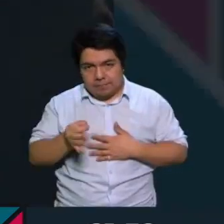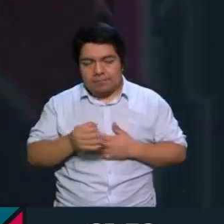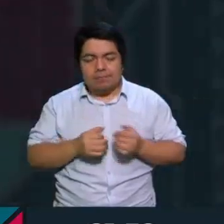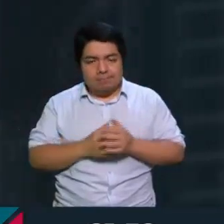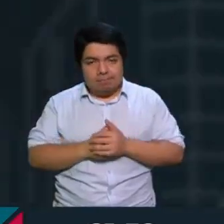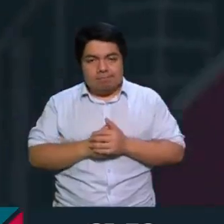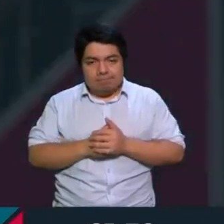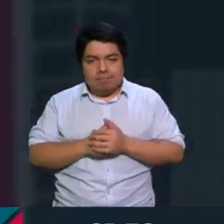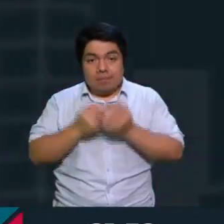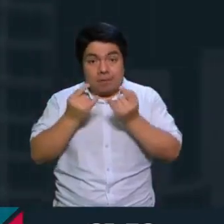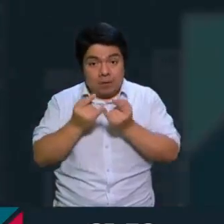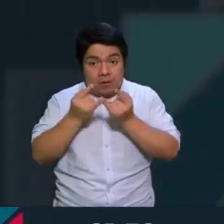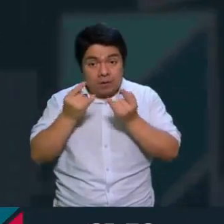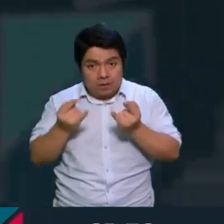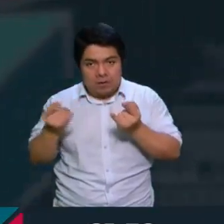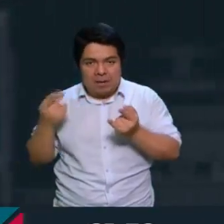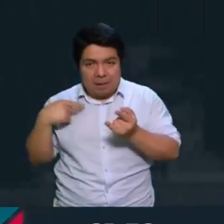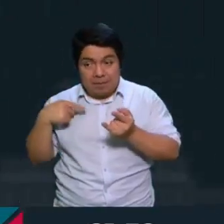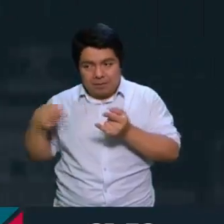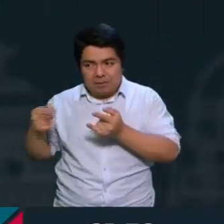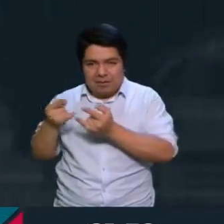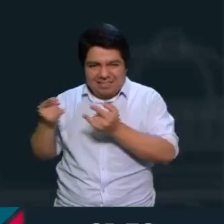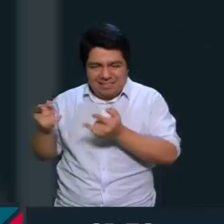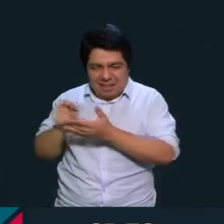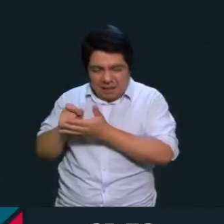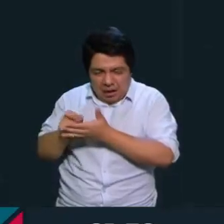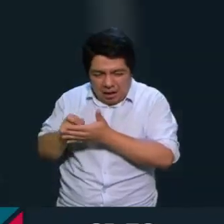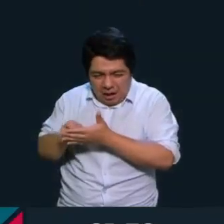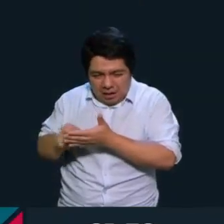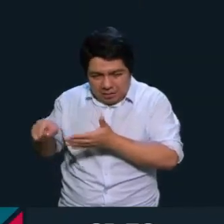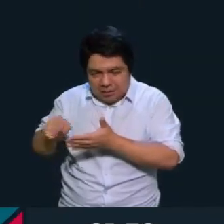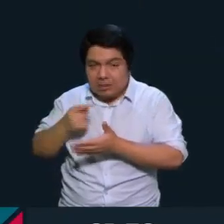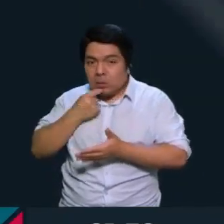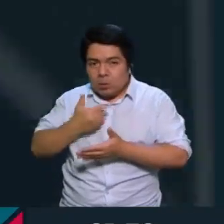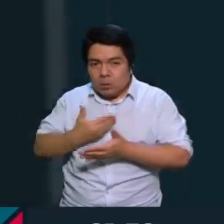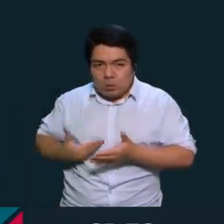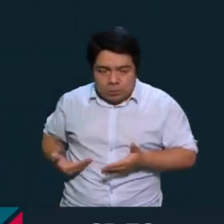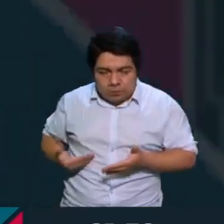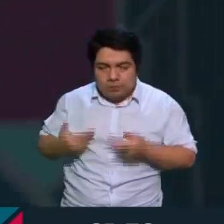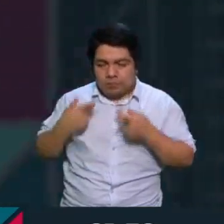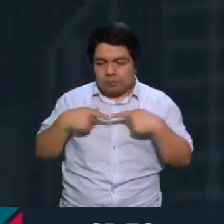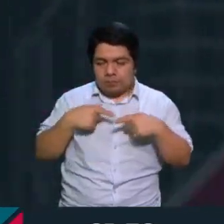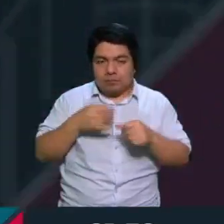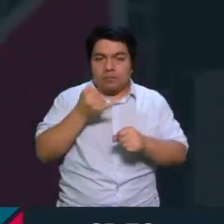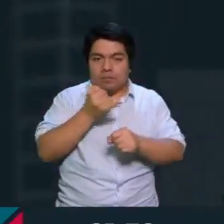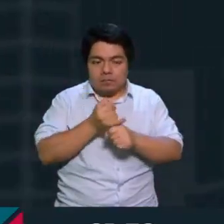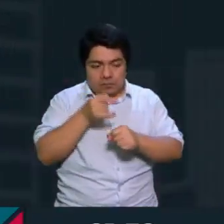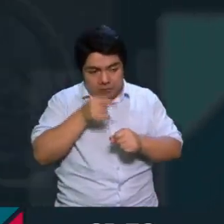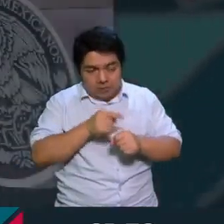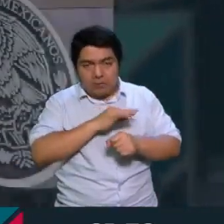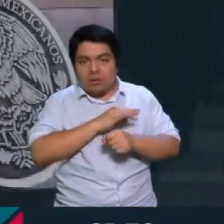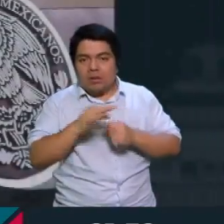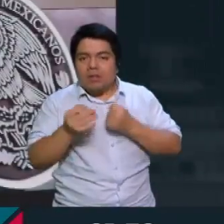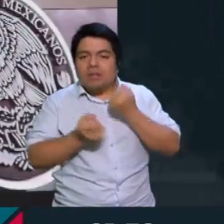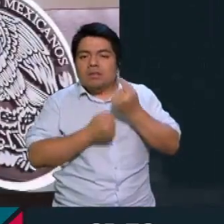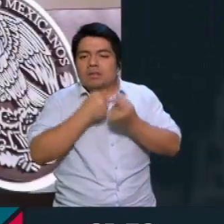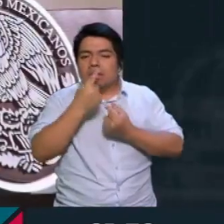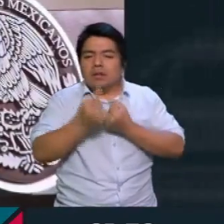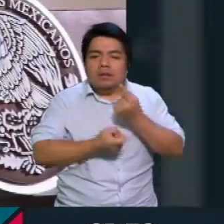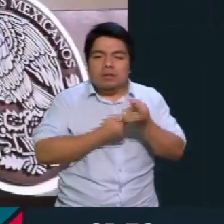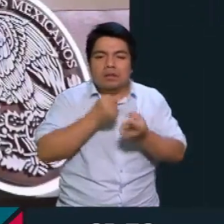cuanto al historiador, esto es muy interesante, este personaje que es capaz de plantear